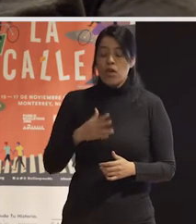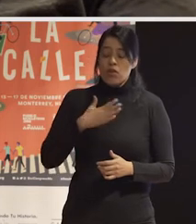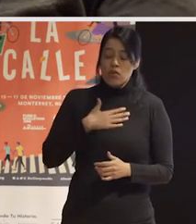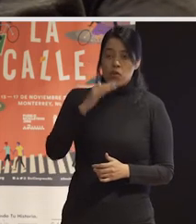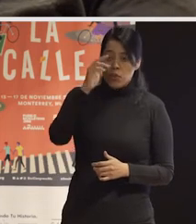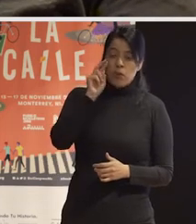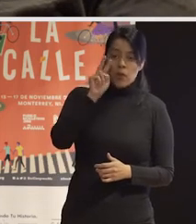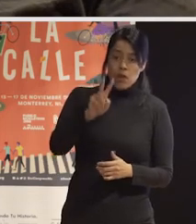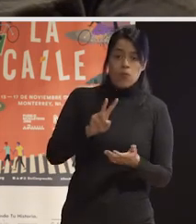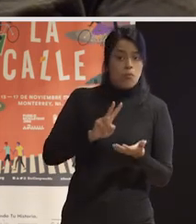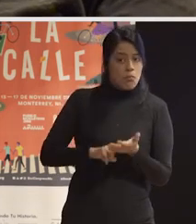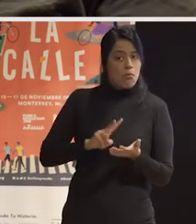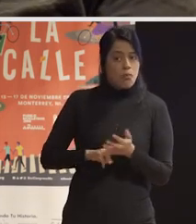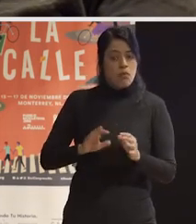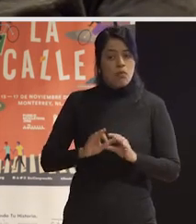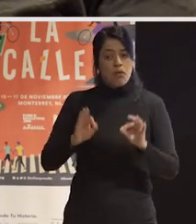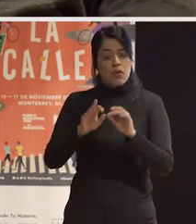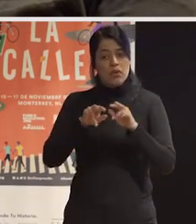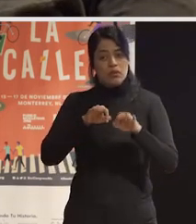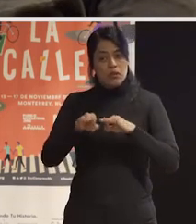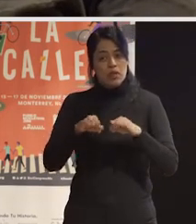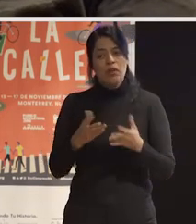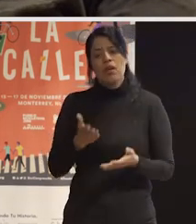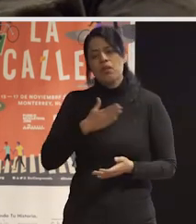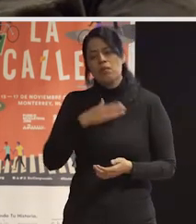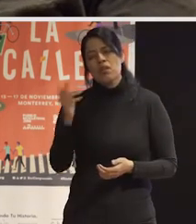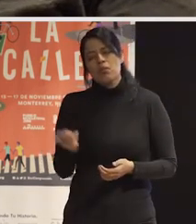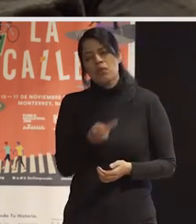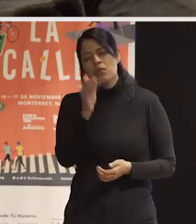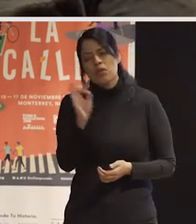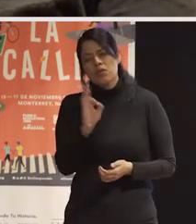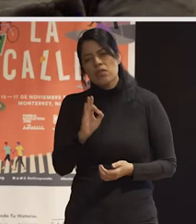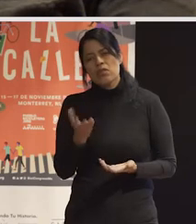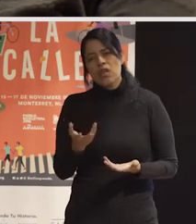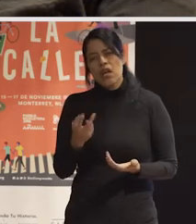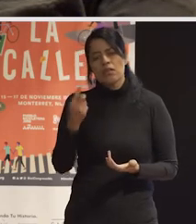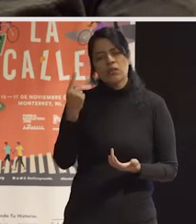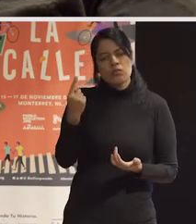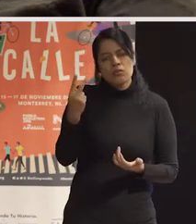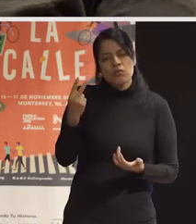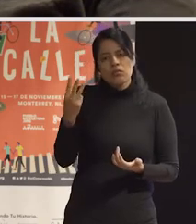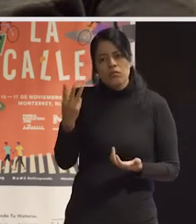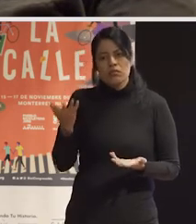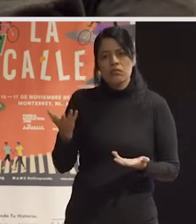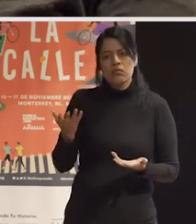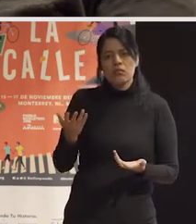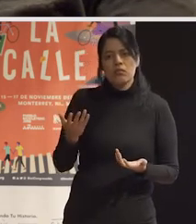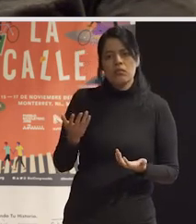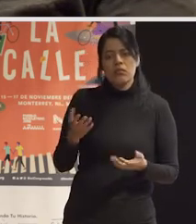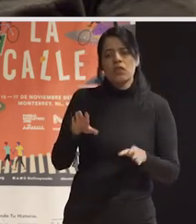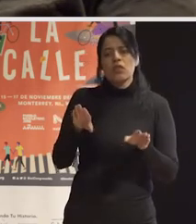otras poblaciones de las que no necesariamente son partes me pregunta sería como quizá un uno dos y tres como un